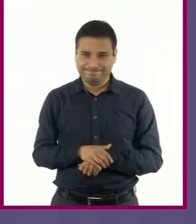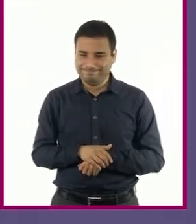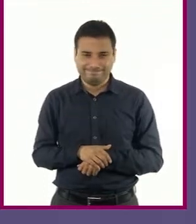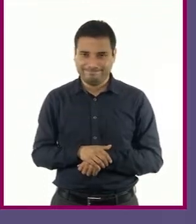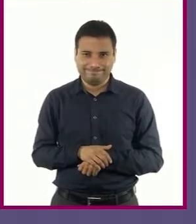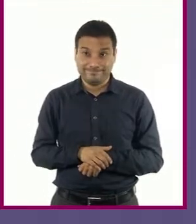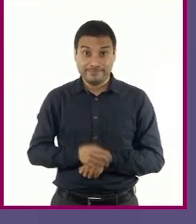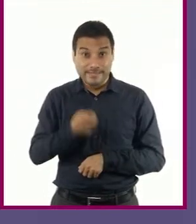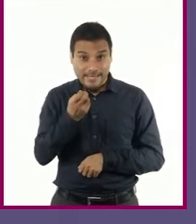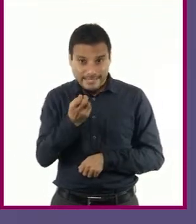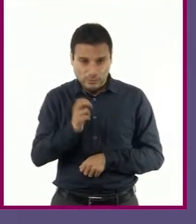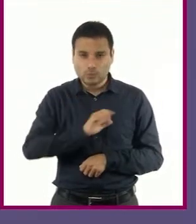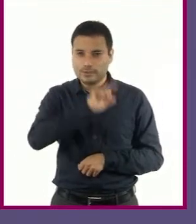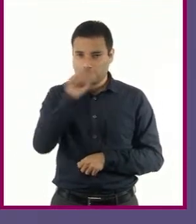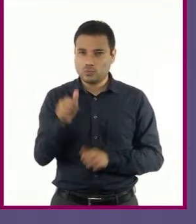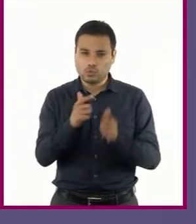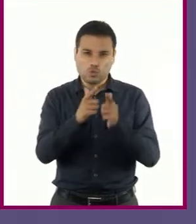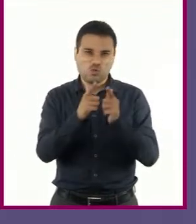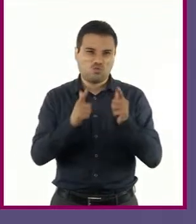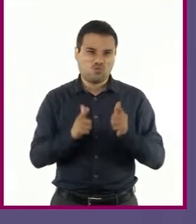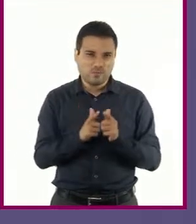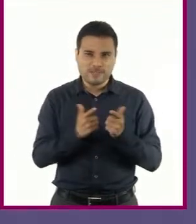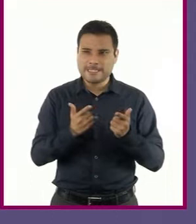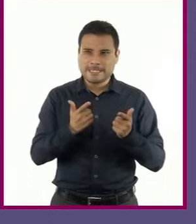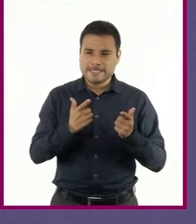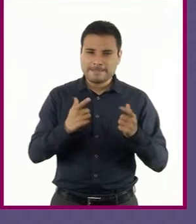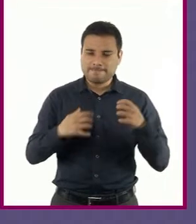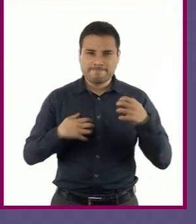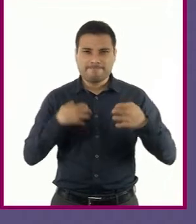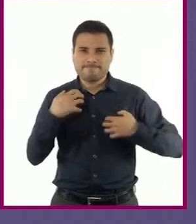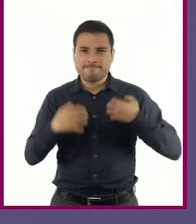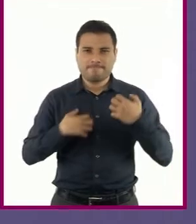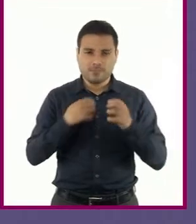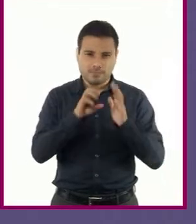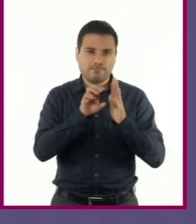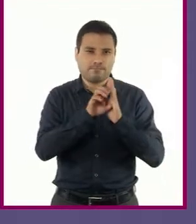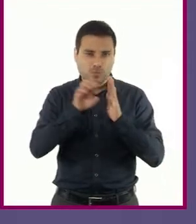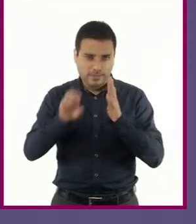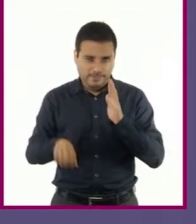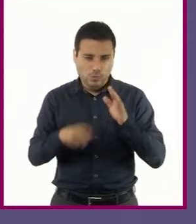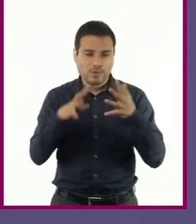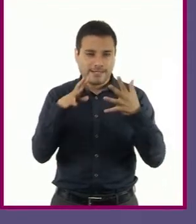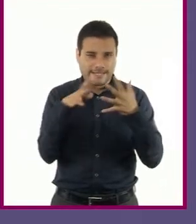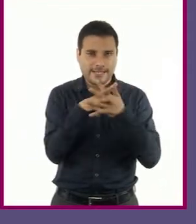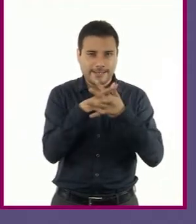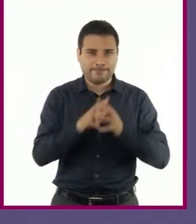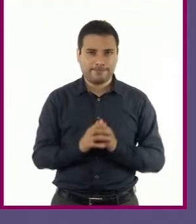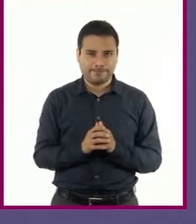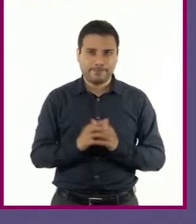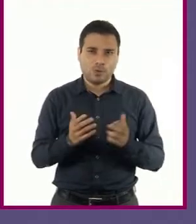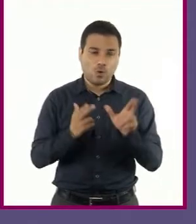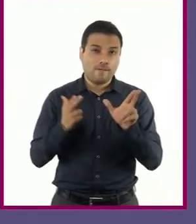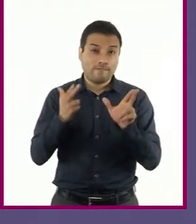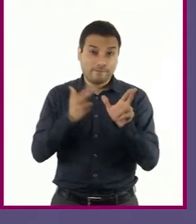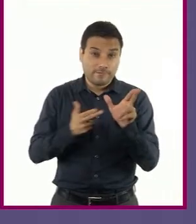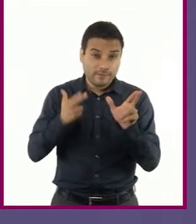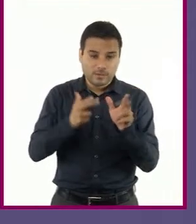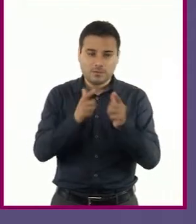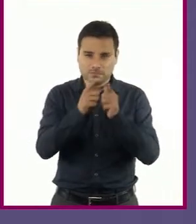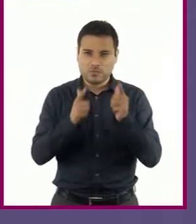lo que originó distintos movimientos y muestras de rechazo. Por ejemplo, las guerrillas. el movimiento ferrocarrilero